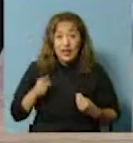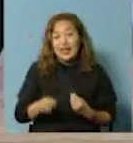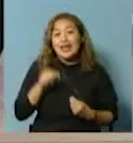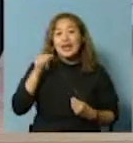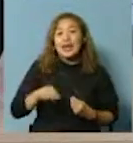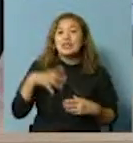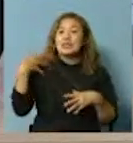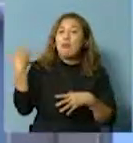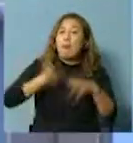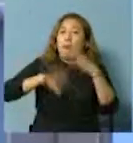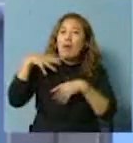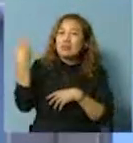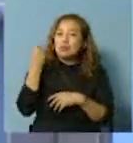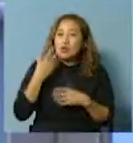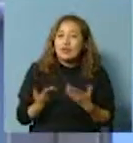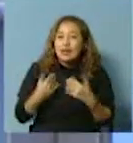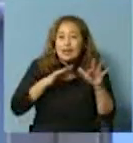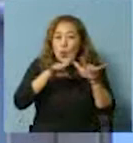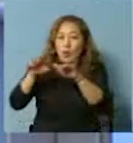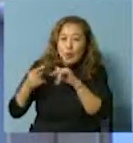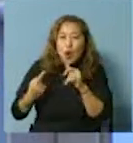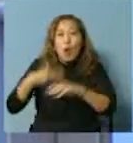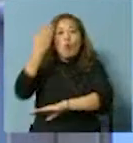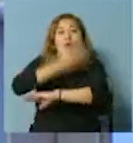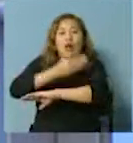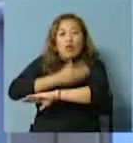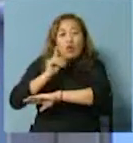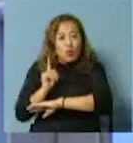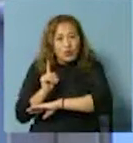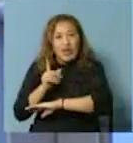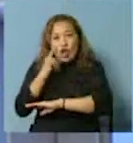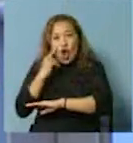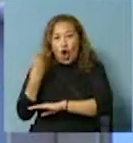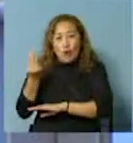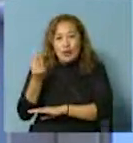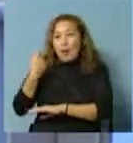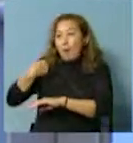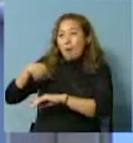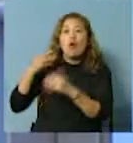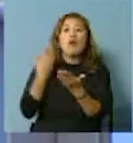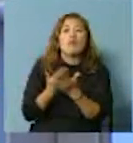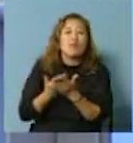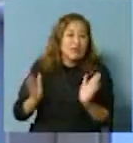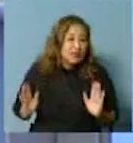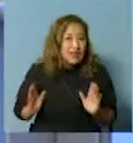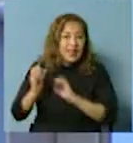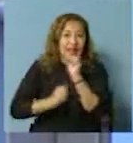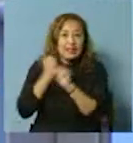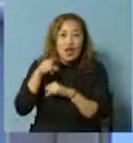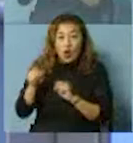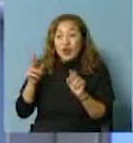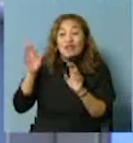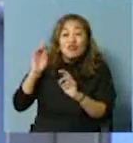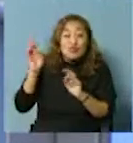mucho mayor el ruido por el comportamiento de este candidato que por las propuestas hasta ahora sigue siendo